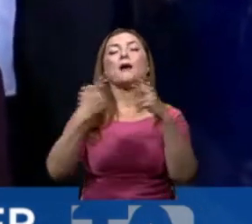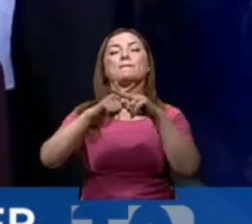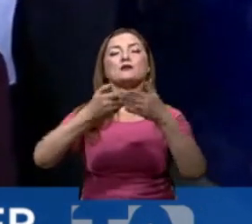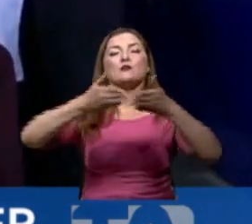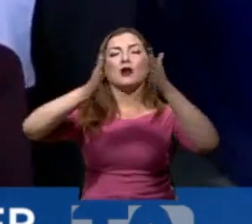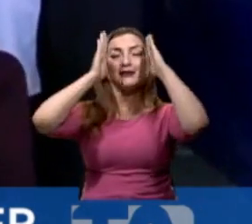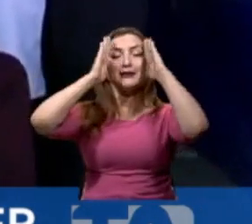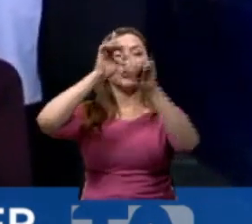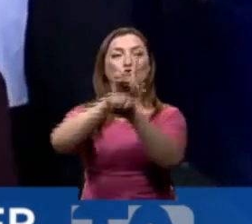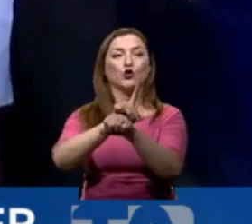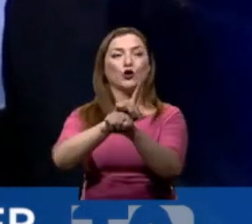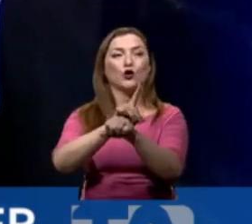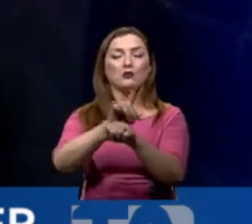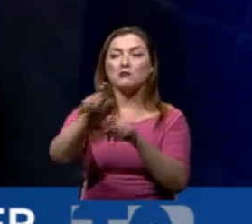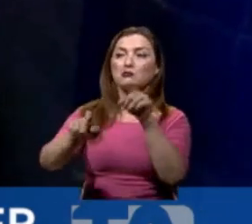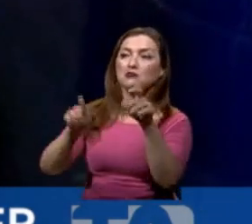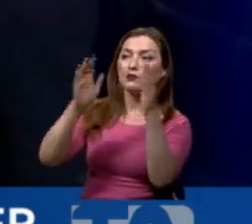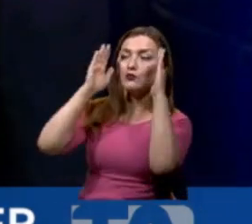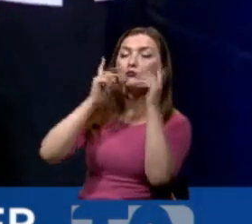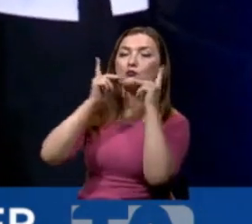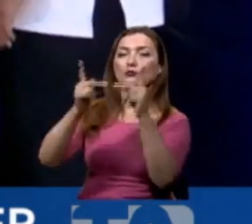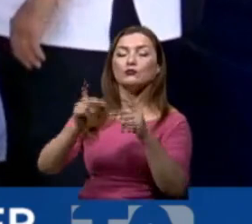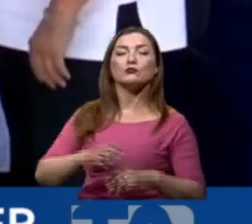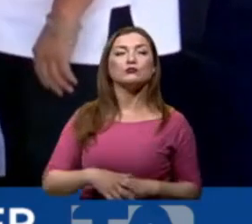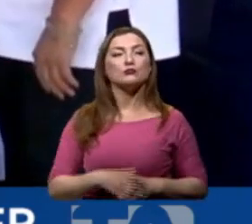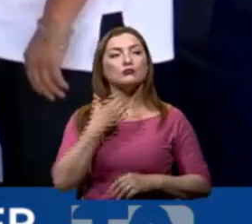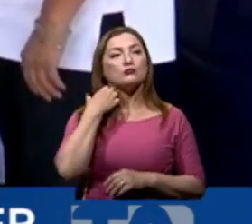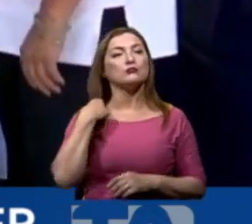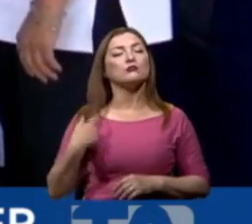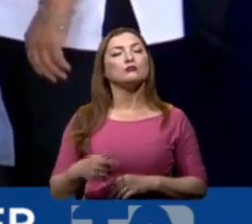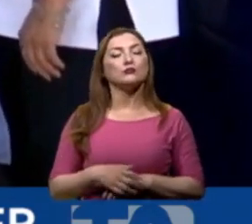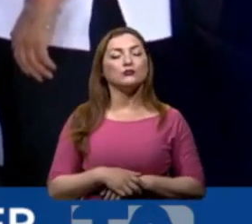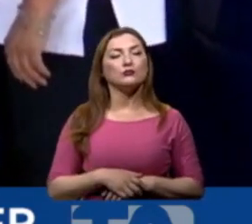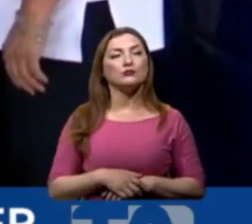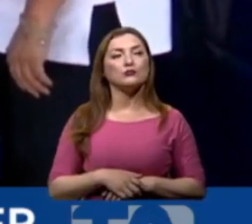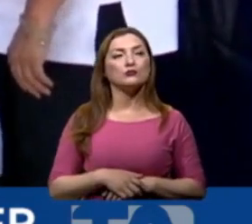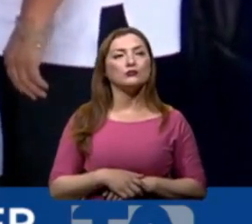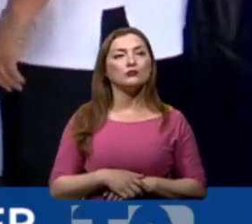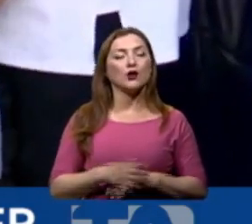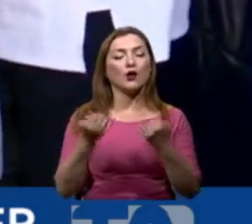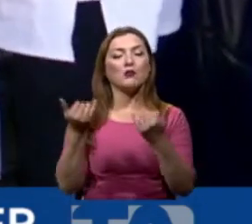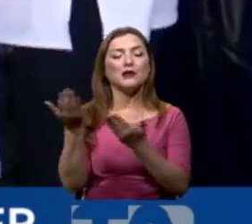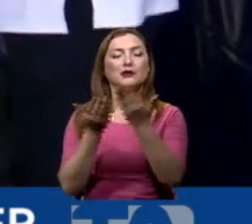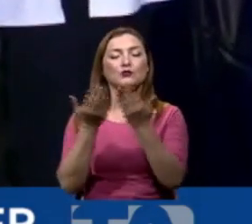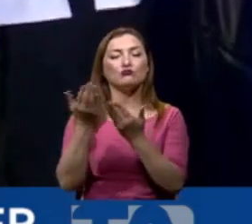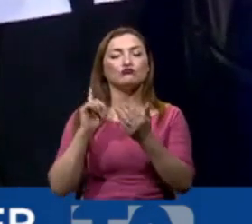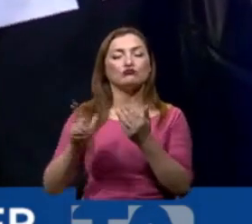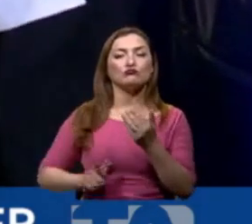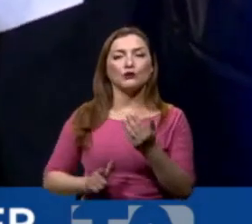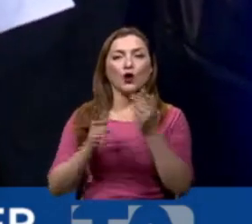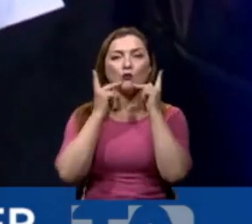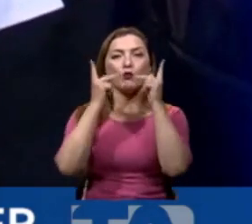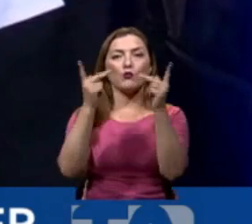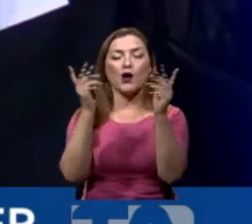y claro, te das cuenta que hay una necesidad de atención pública, que la gente en este momento carece de servicios de salud pública gratuitos